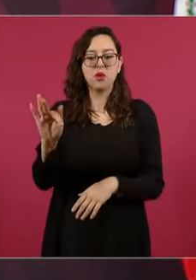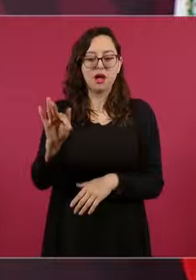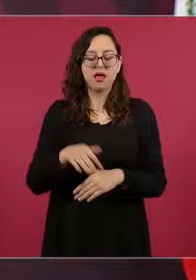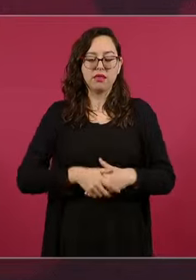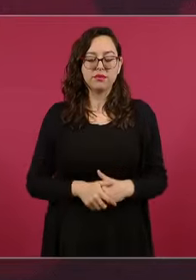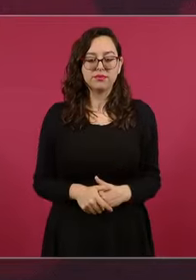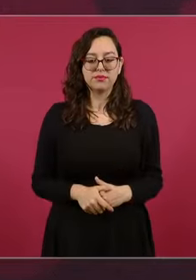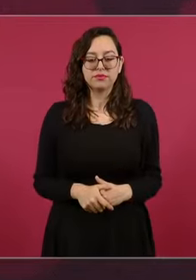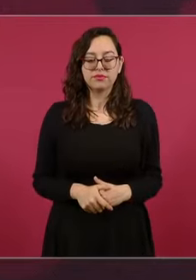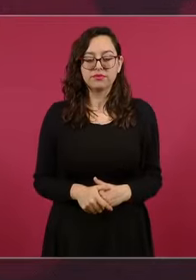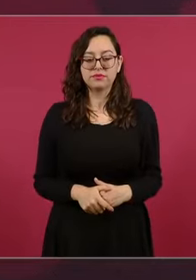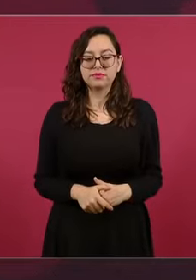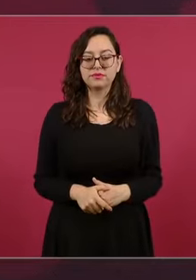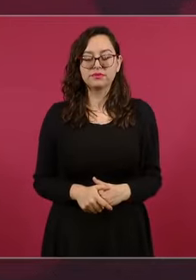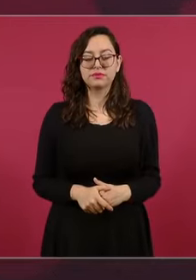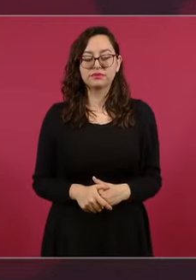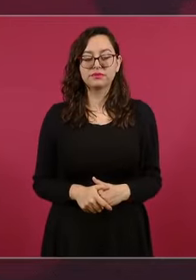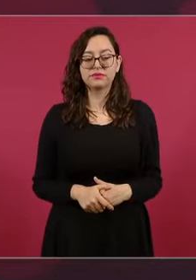Por ejemplo, ahí en Oaxaca